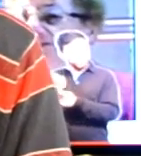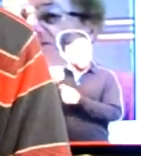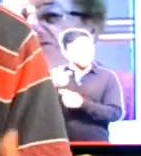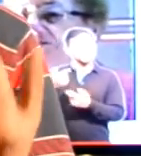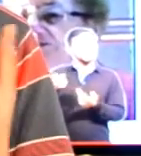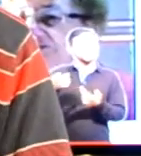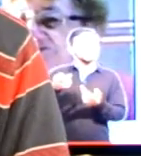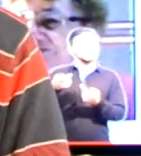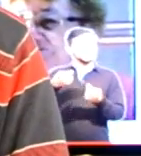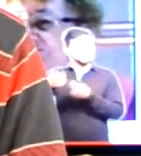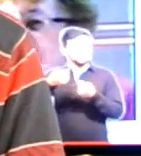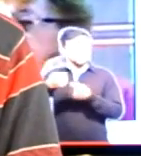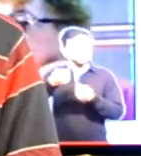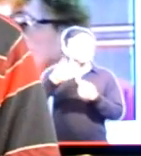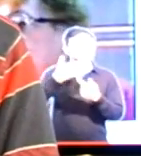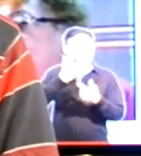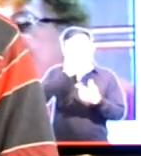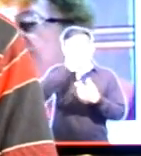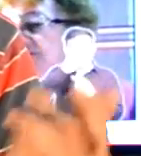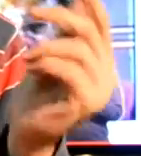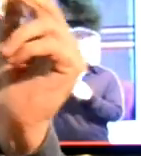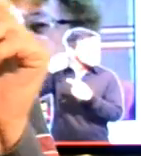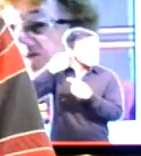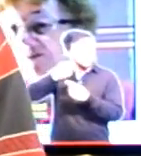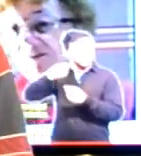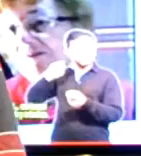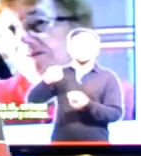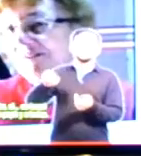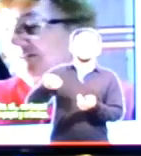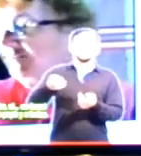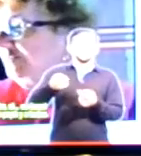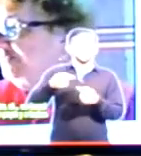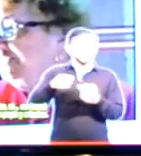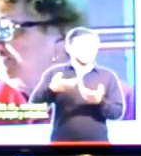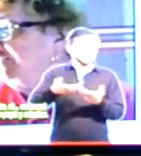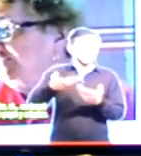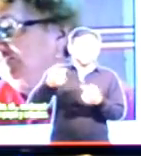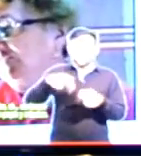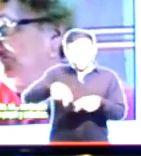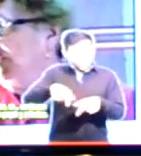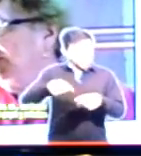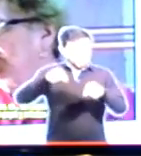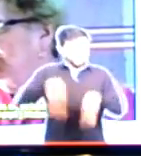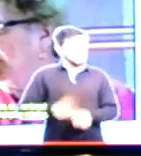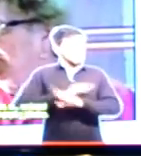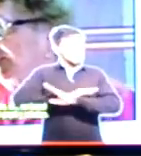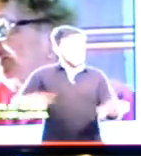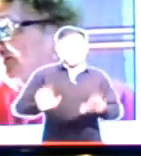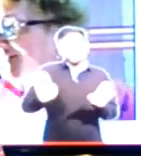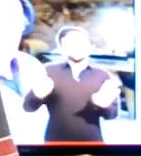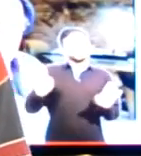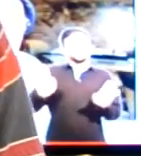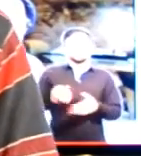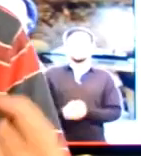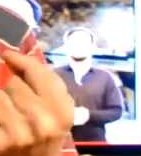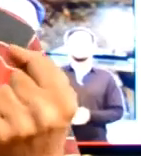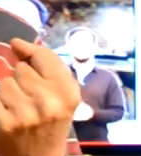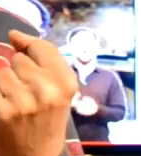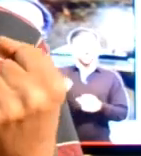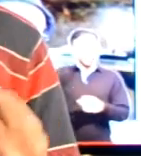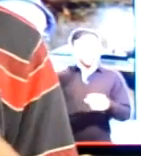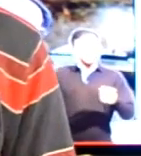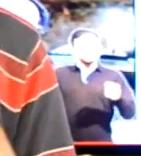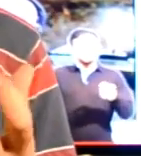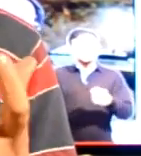ciegas. Leyendas en sistemas Braille. Y también tenemos tres vitrinas con objetos, con réplicas, donde